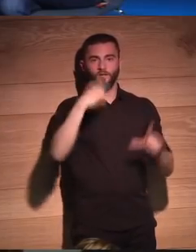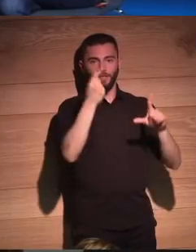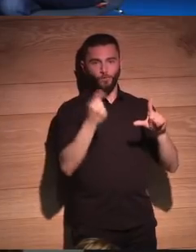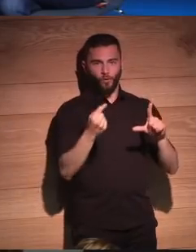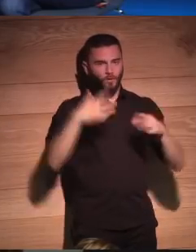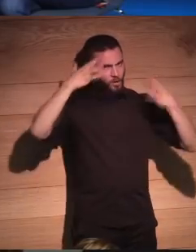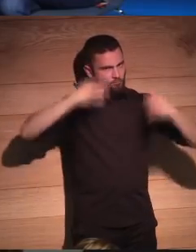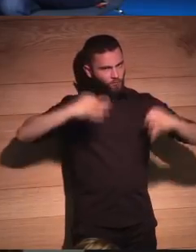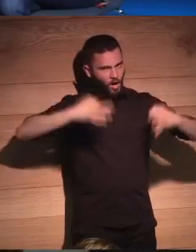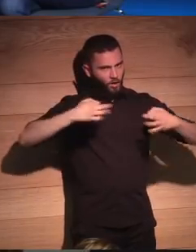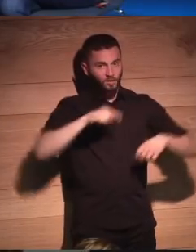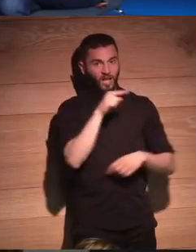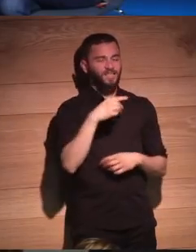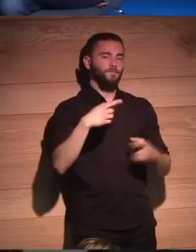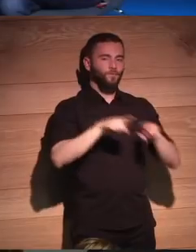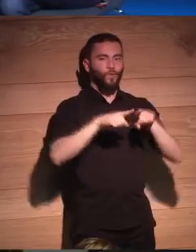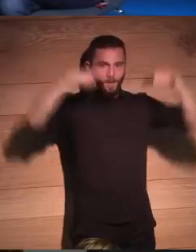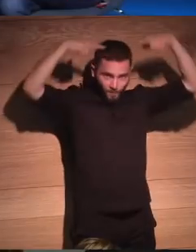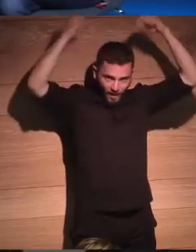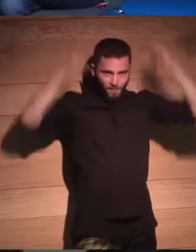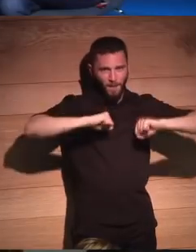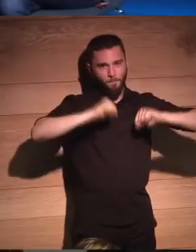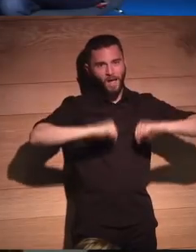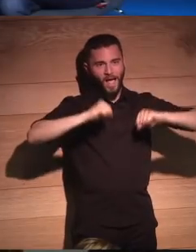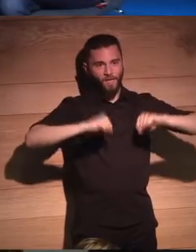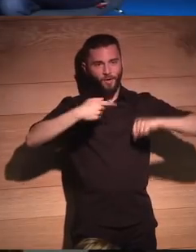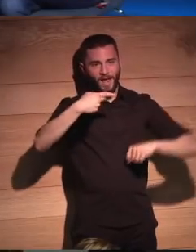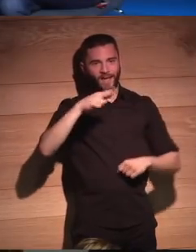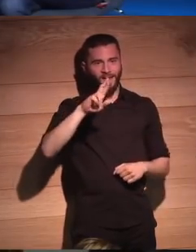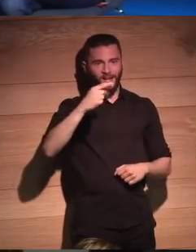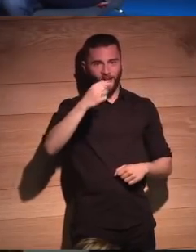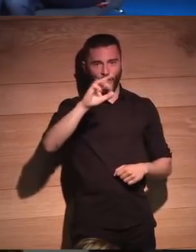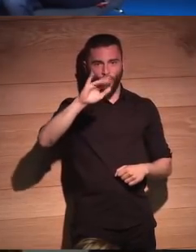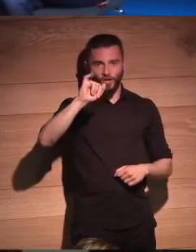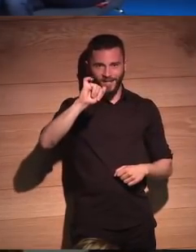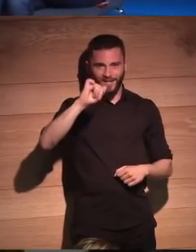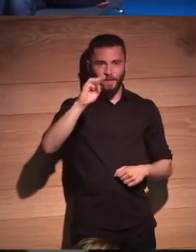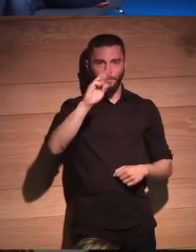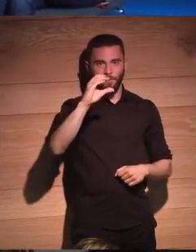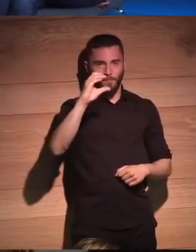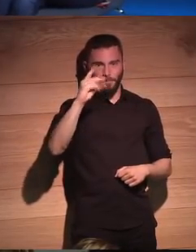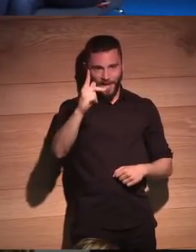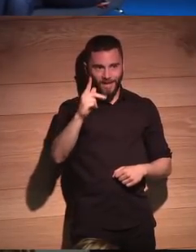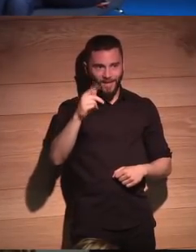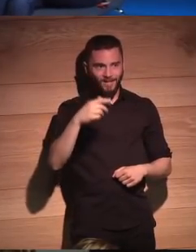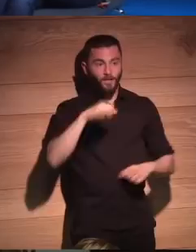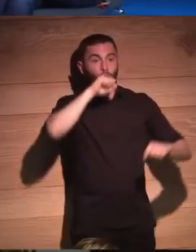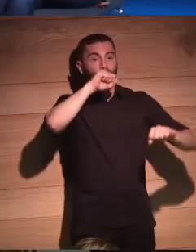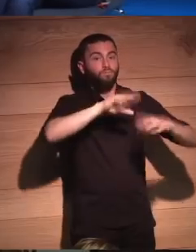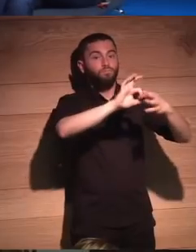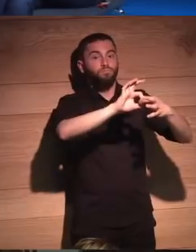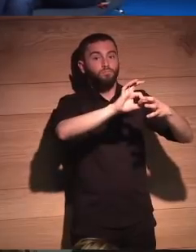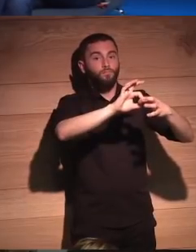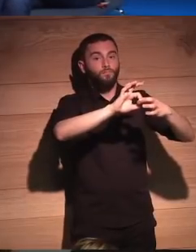muy realista. Ajá. Y es ese Batman maduro que es Gregory Peck, de mayor, Wow. que le pega muchísimo. A mí me hubiera encantado